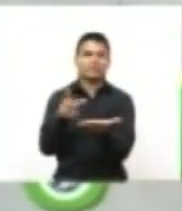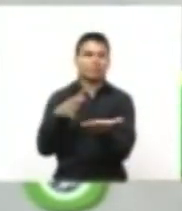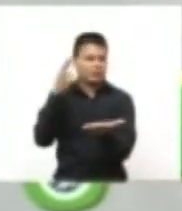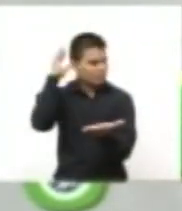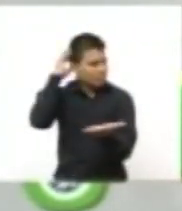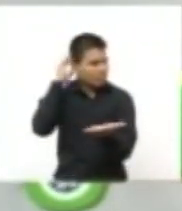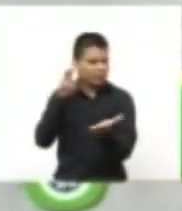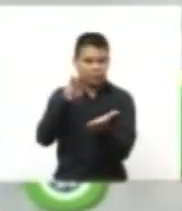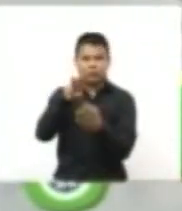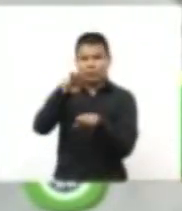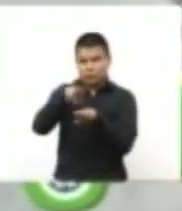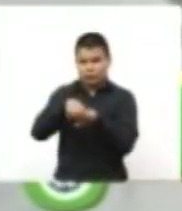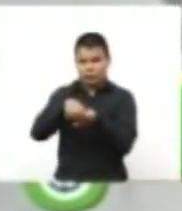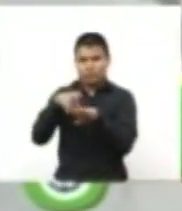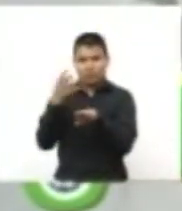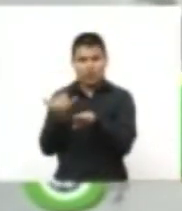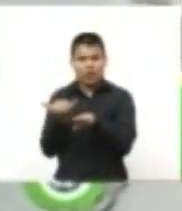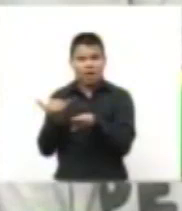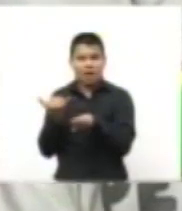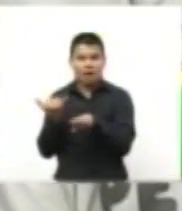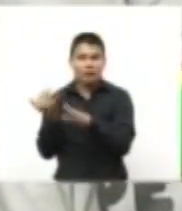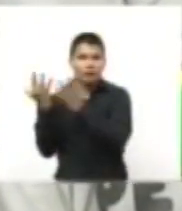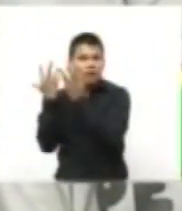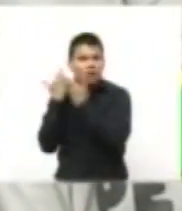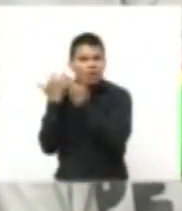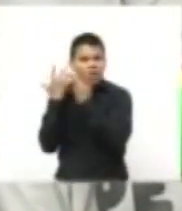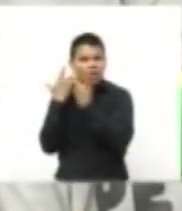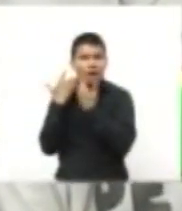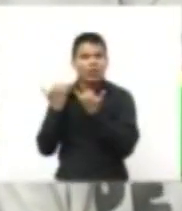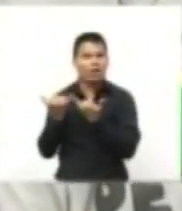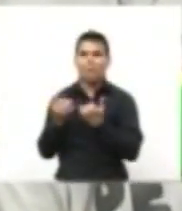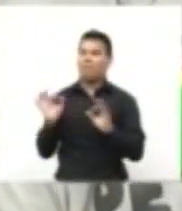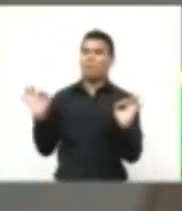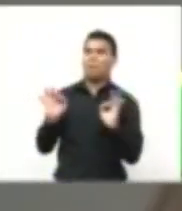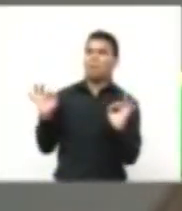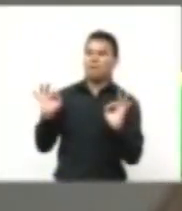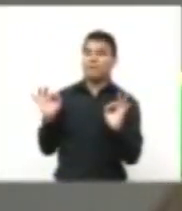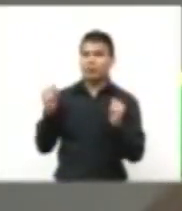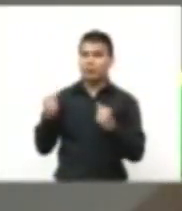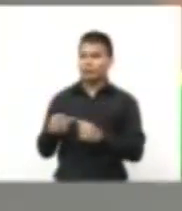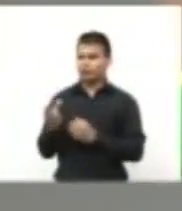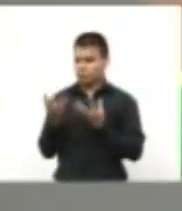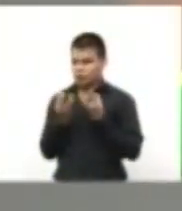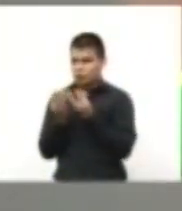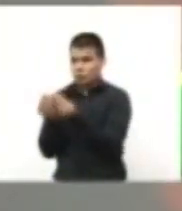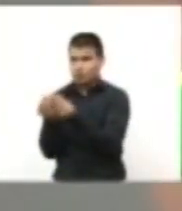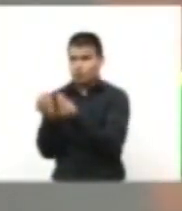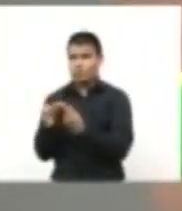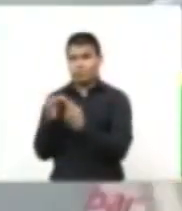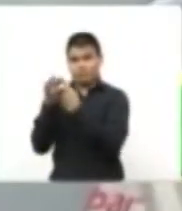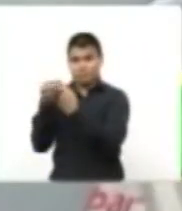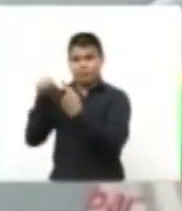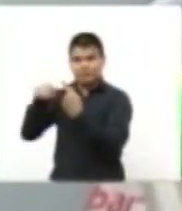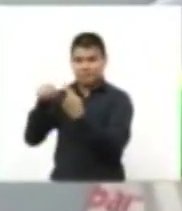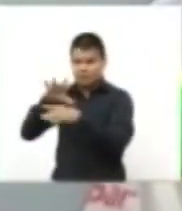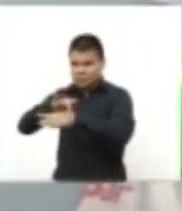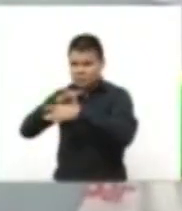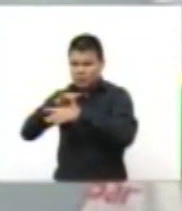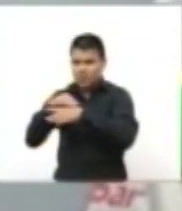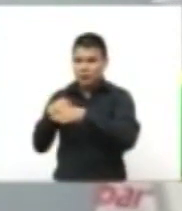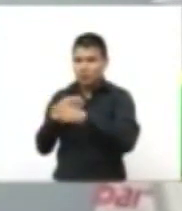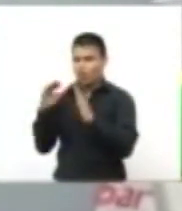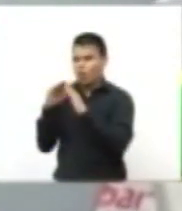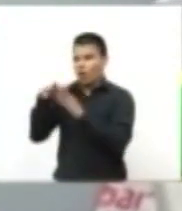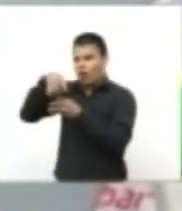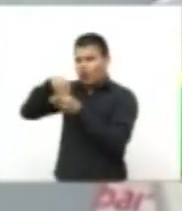Hoy son pocas las noticias que se tienen del alemán. Un equipo de especialistas lo atiende en su casa en Suiza y su recuperación se da